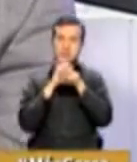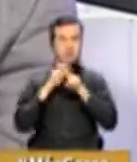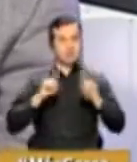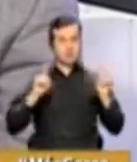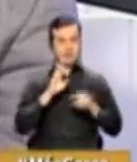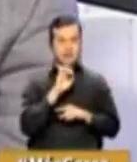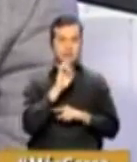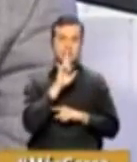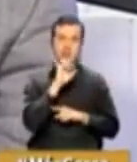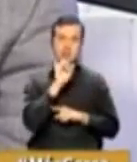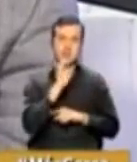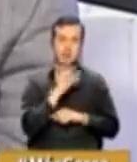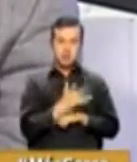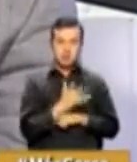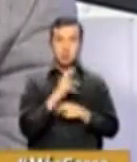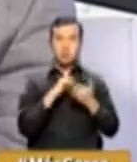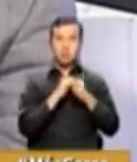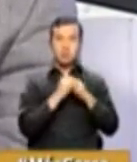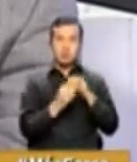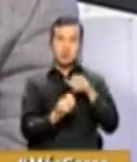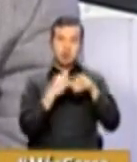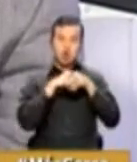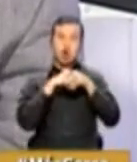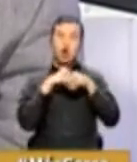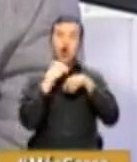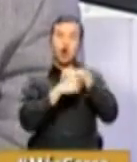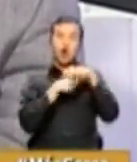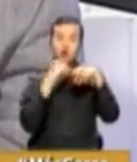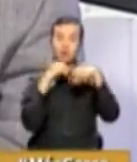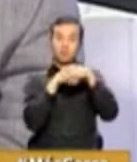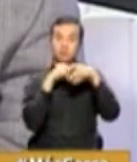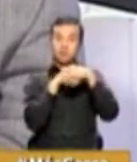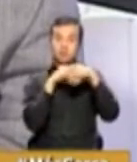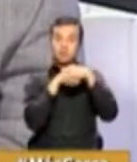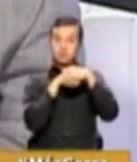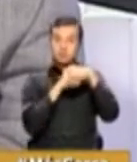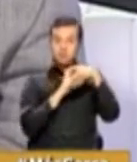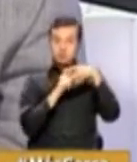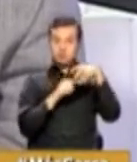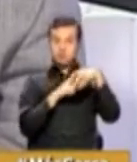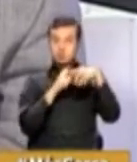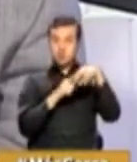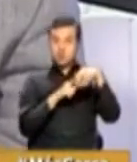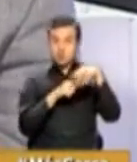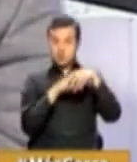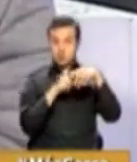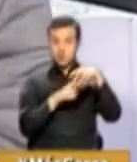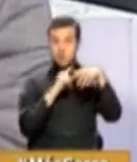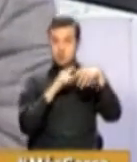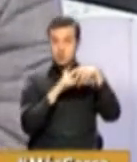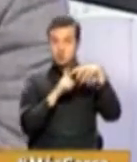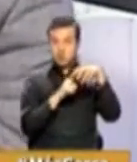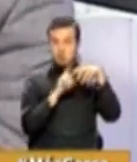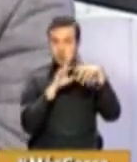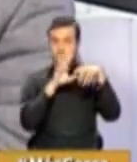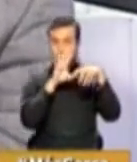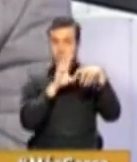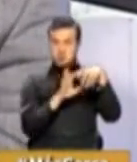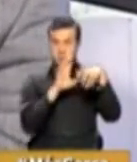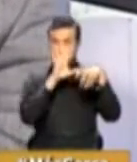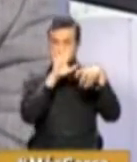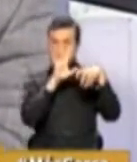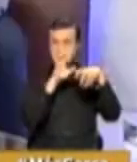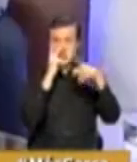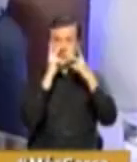de la catarata. La catarata es un problema interno del ojo. Es cuando la lente interna del ojo, llamada cristalino, se torna opaca. Esa es la definición. Se puede